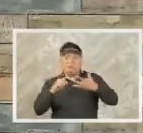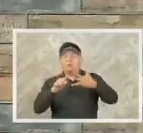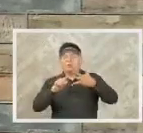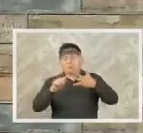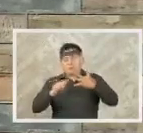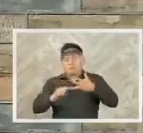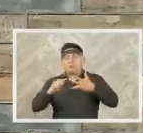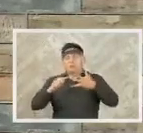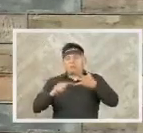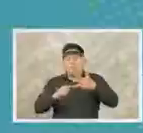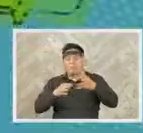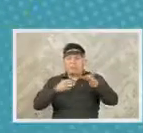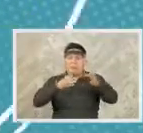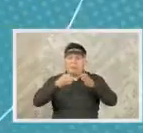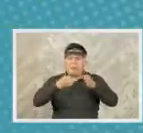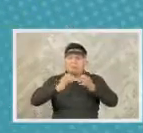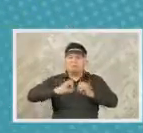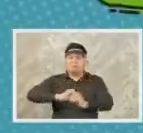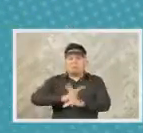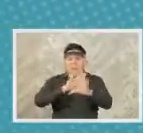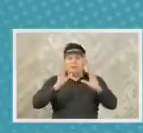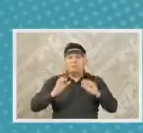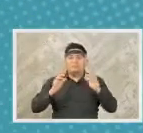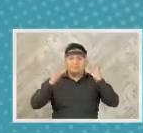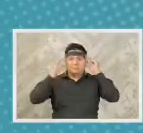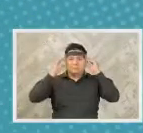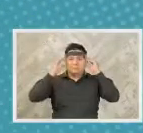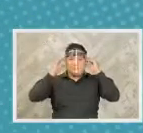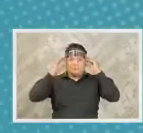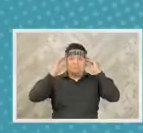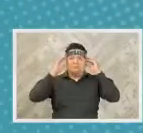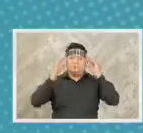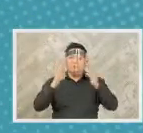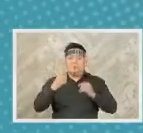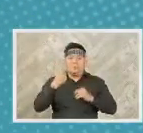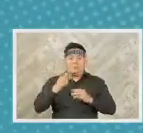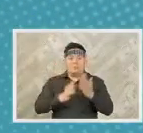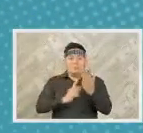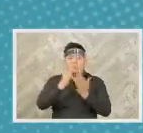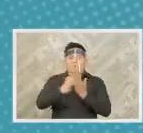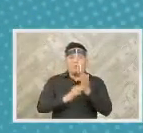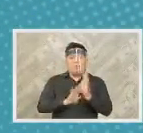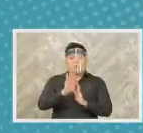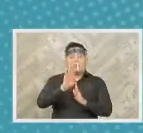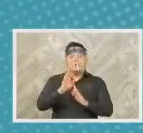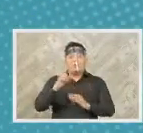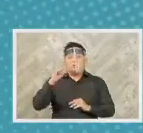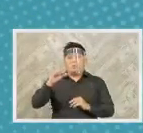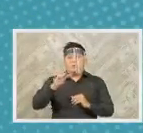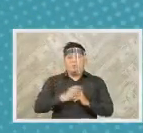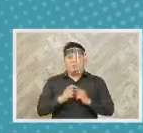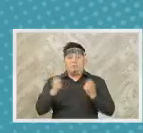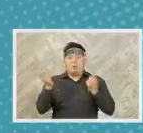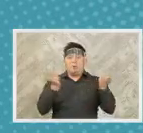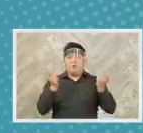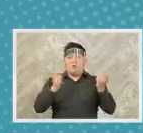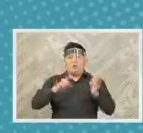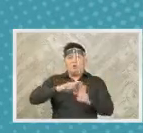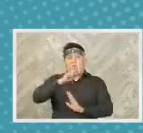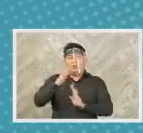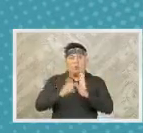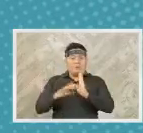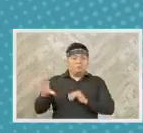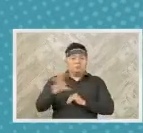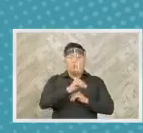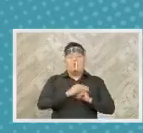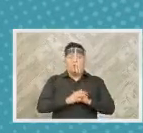abordadas esta noche. El Plan de Desarrollo Cúcuta 2050, Estrategia de Todos, está conformado